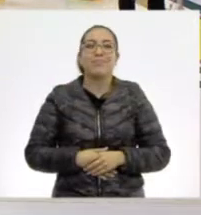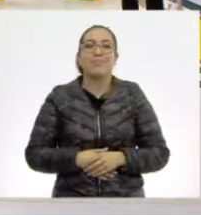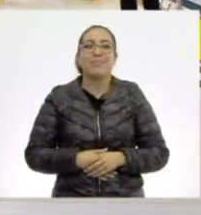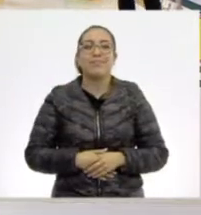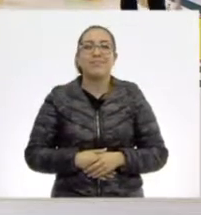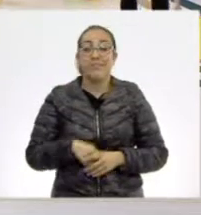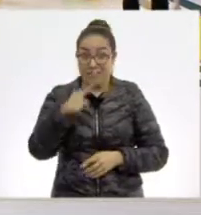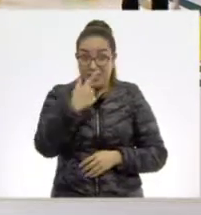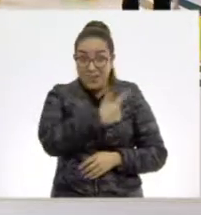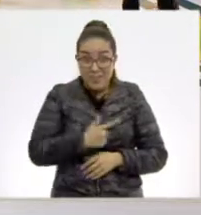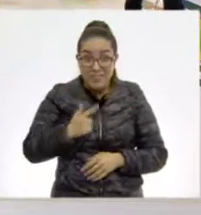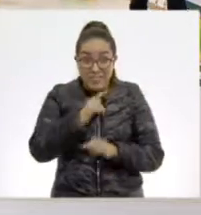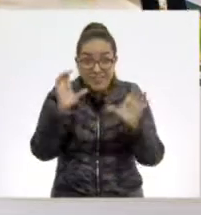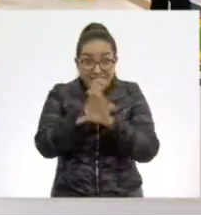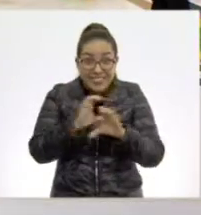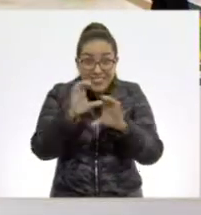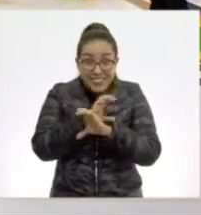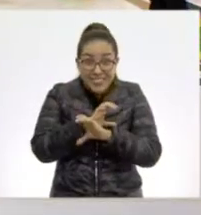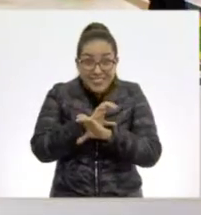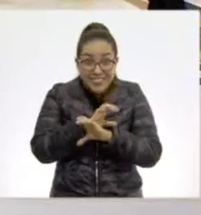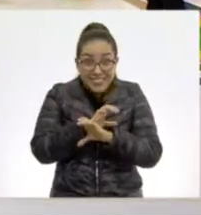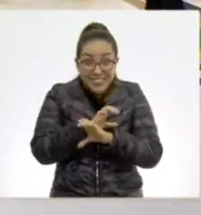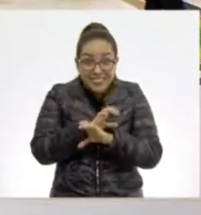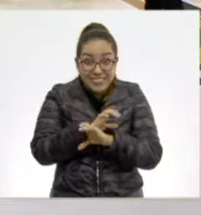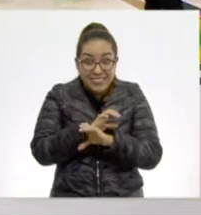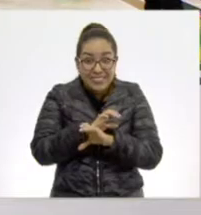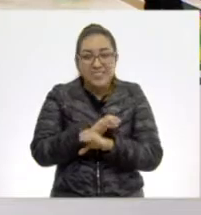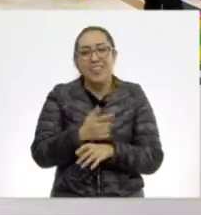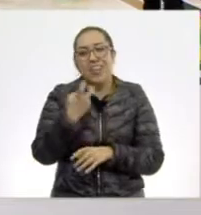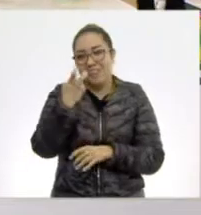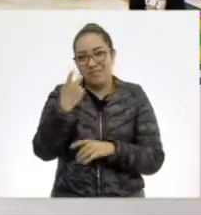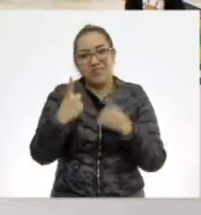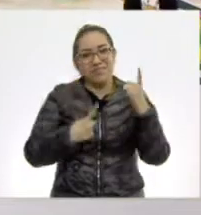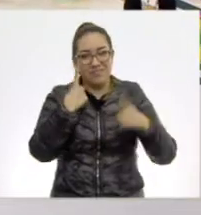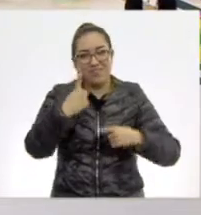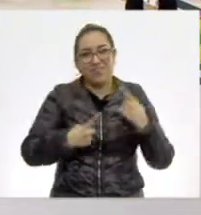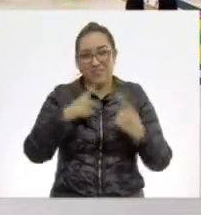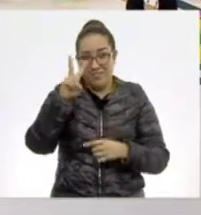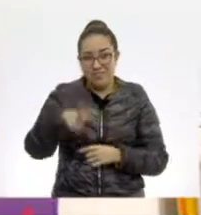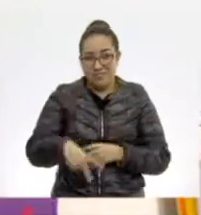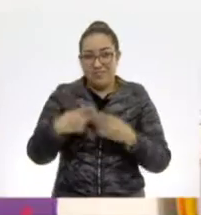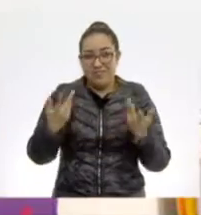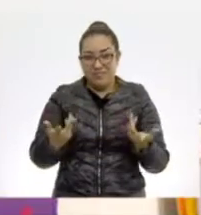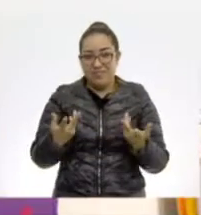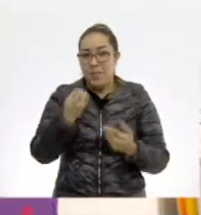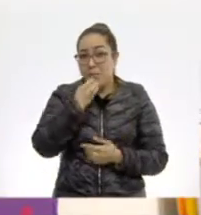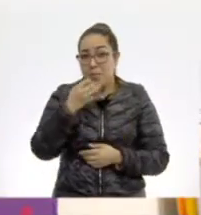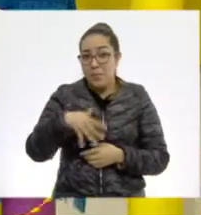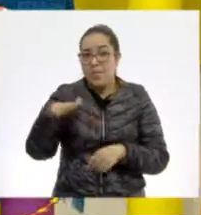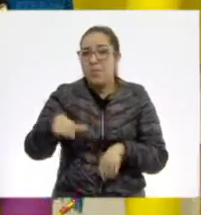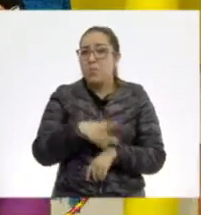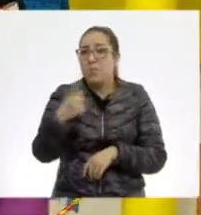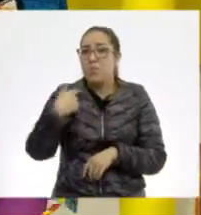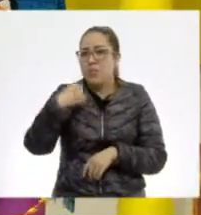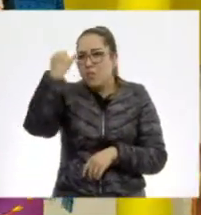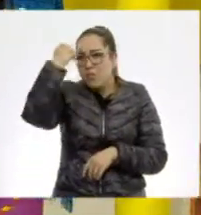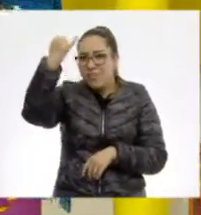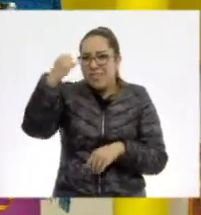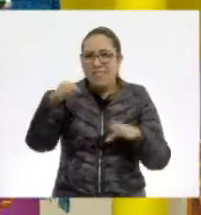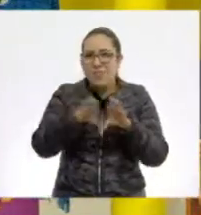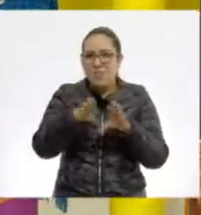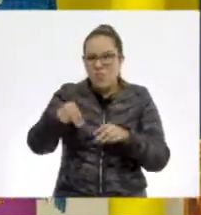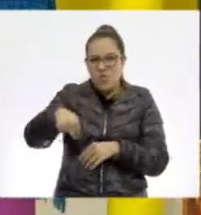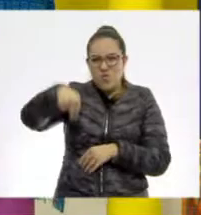trenes. ¿Qué tal? ¿Les gustó la canción? Profe Lalo, fue muy divertido. ¿Verdad que sí? Estuvo padre porque me imaginé yo así en el